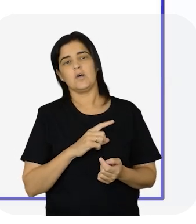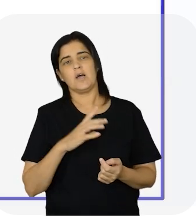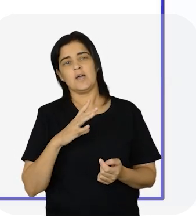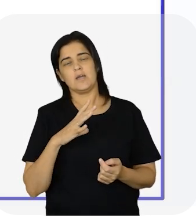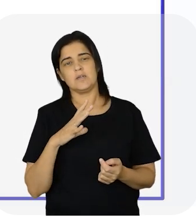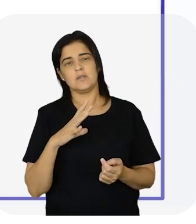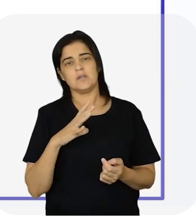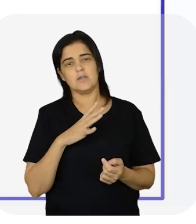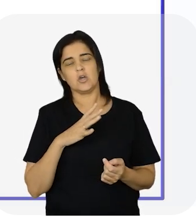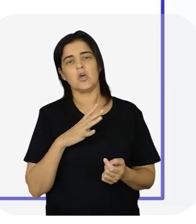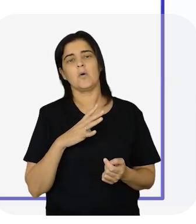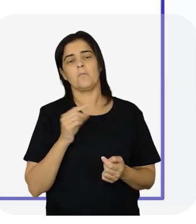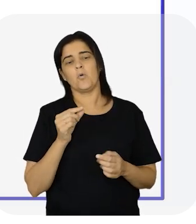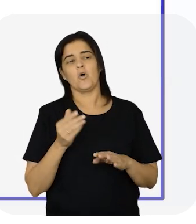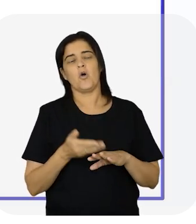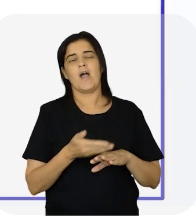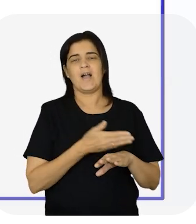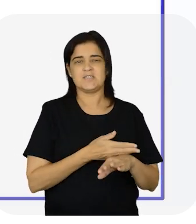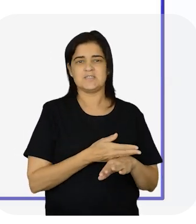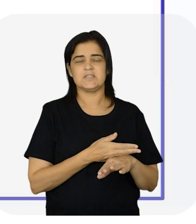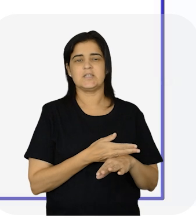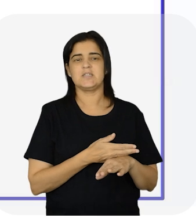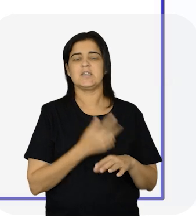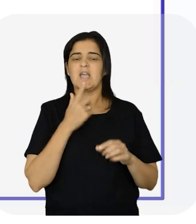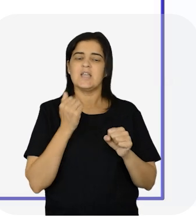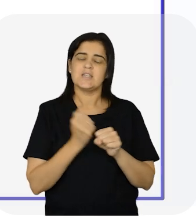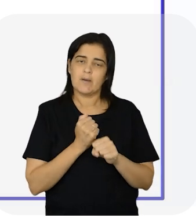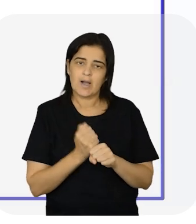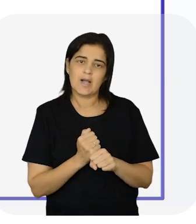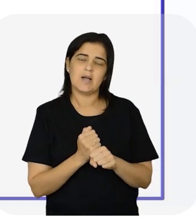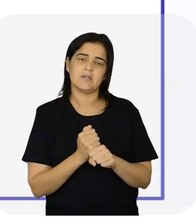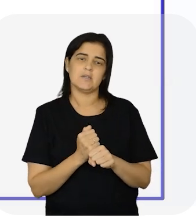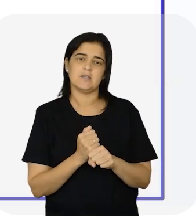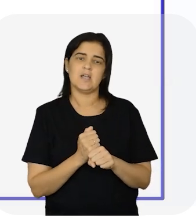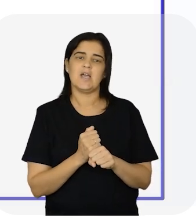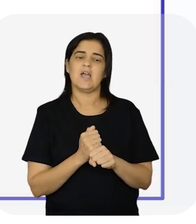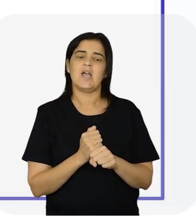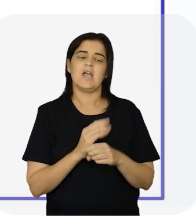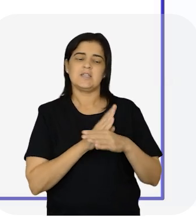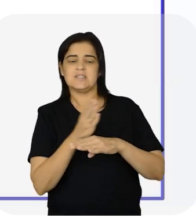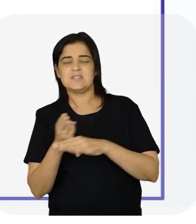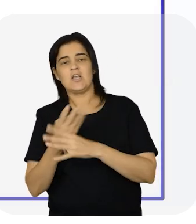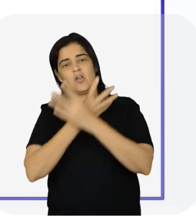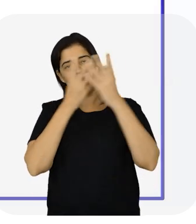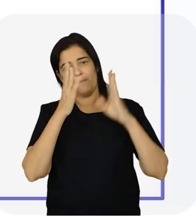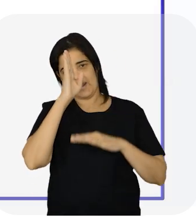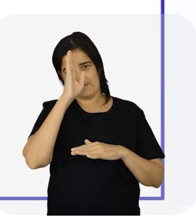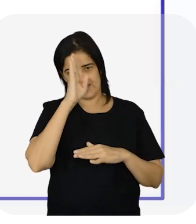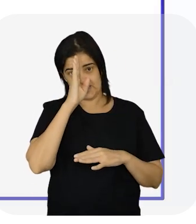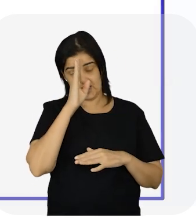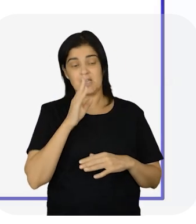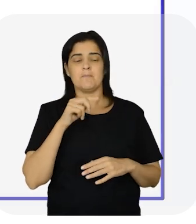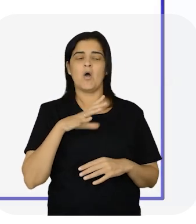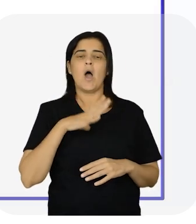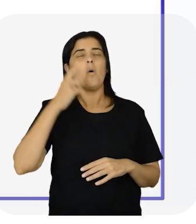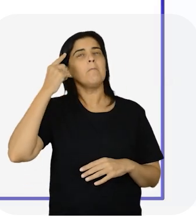estaríamos como un paso antes de lo que sería trabajar desde el diseño universal para el aprendizaje, pero bueno, hay